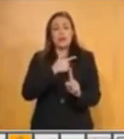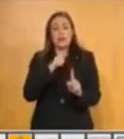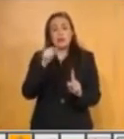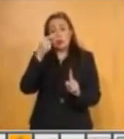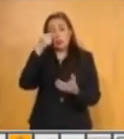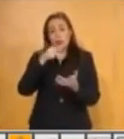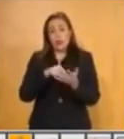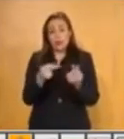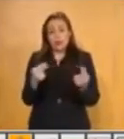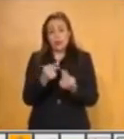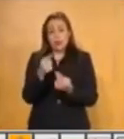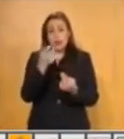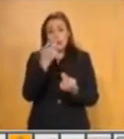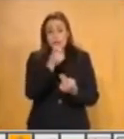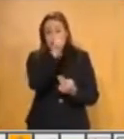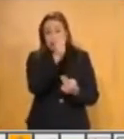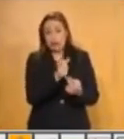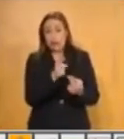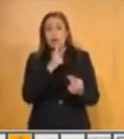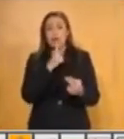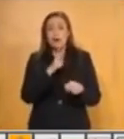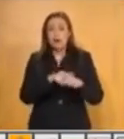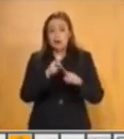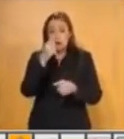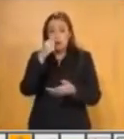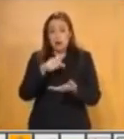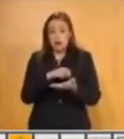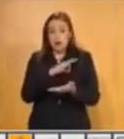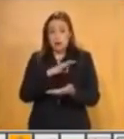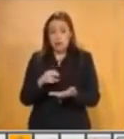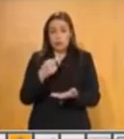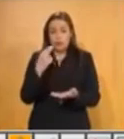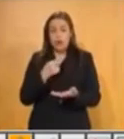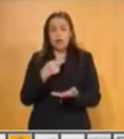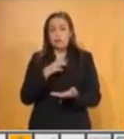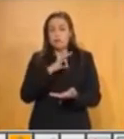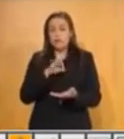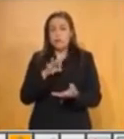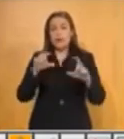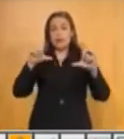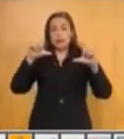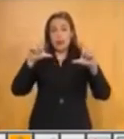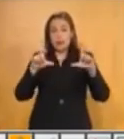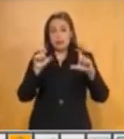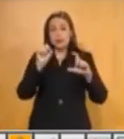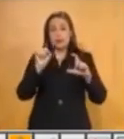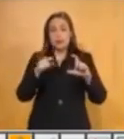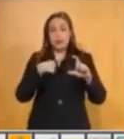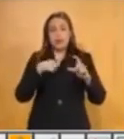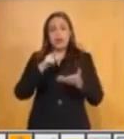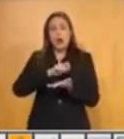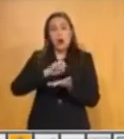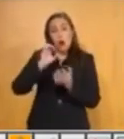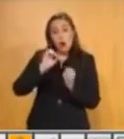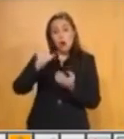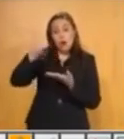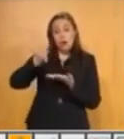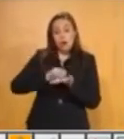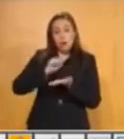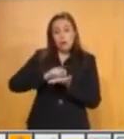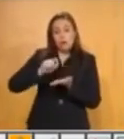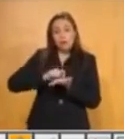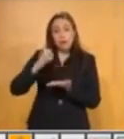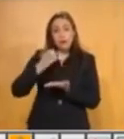si este vocabulario no lo conocías y crees que te puede resultar útil, puedes tomar también una fotografía o registrarlo en tu libreta, en tu hoja de